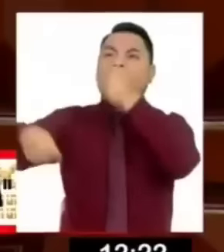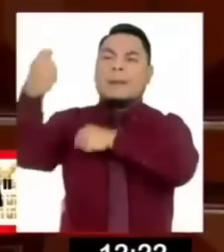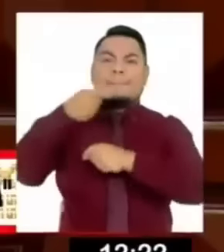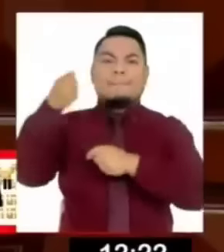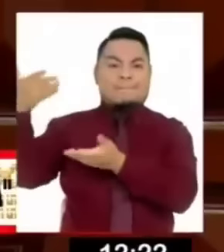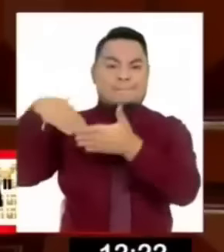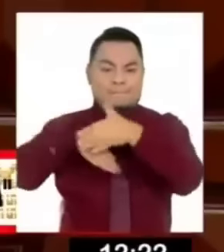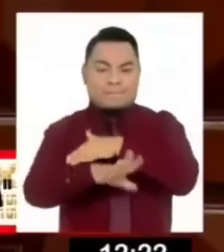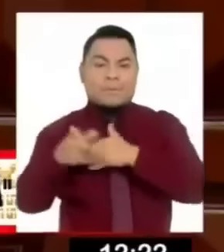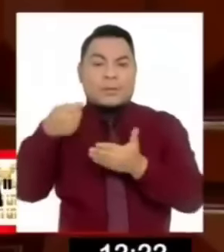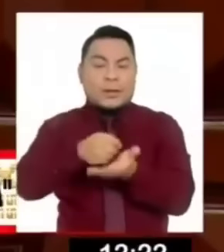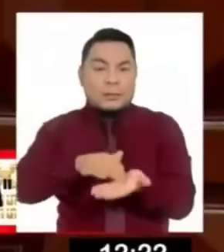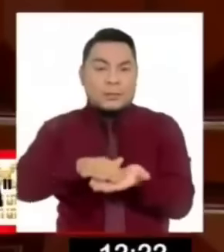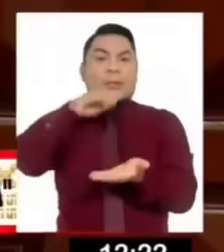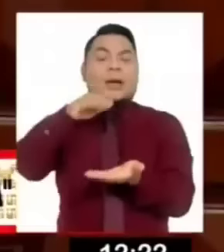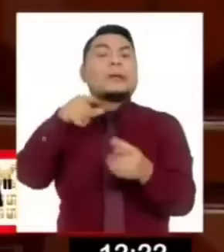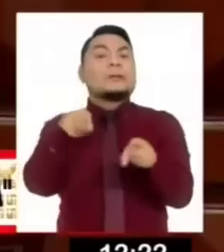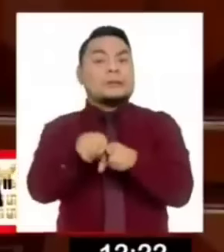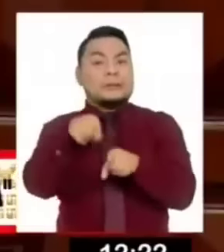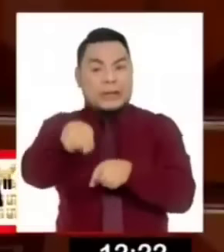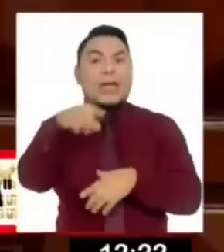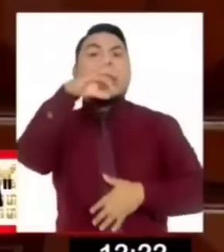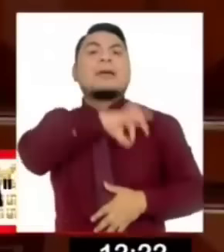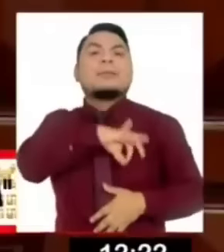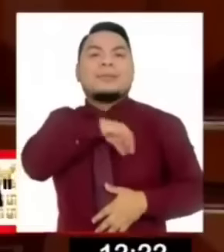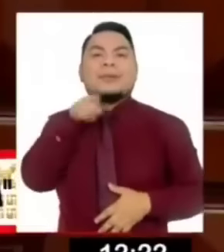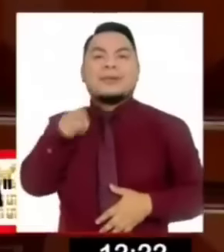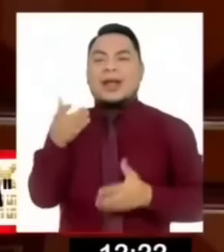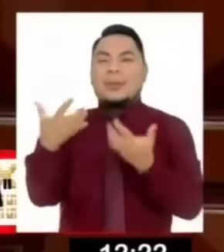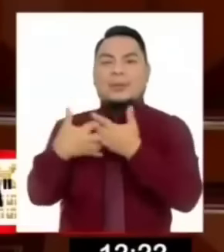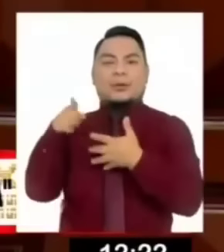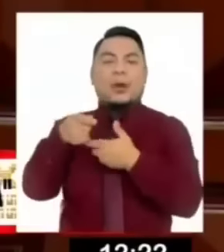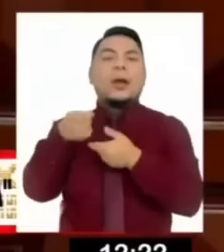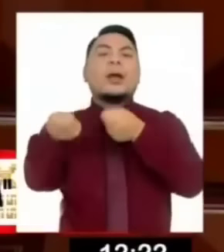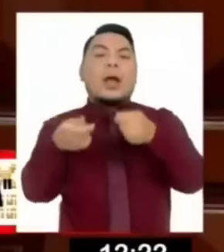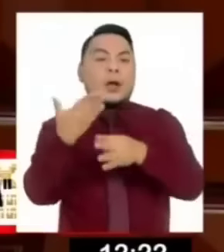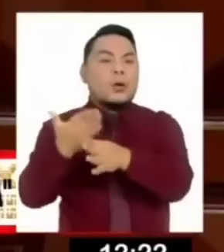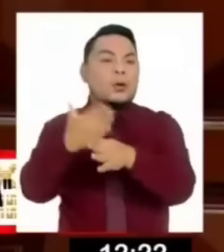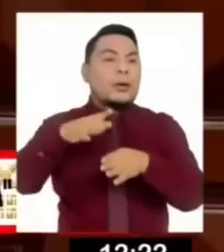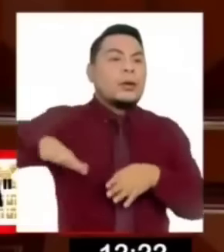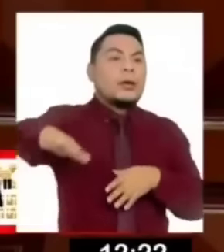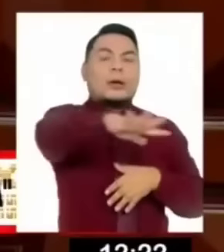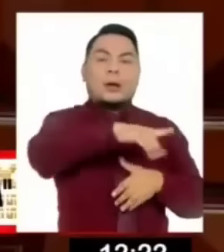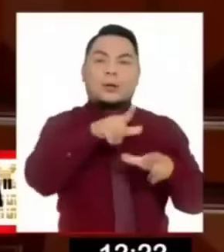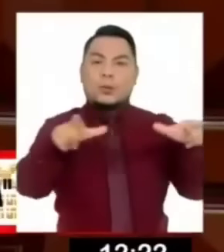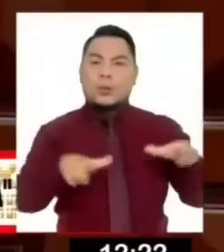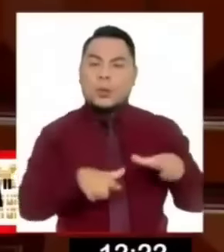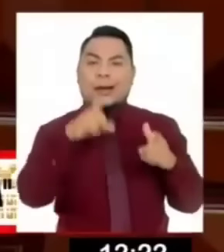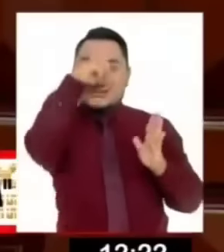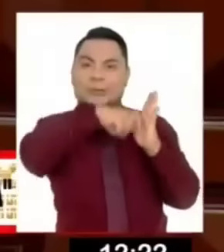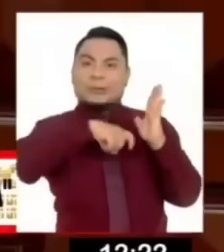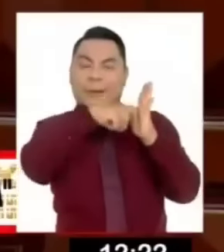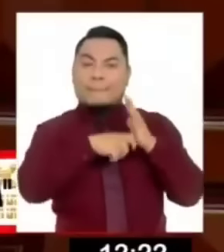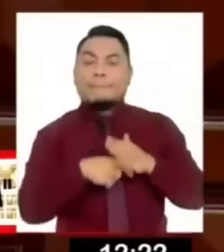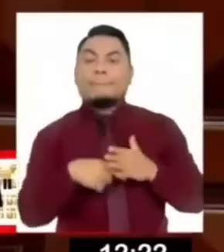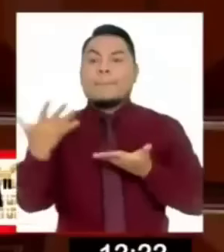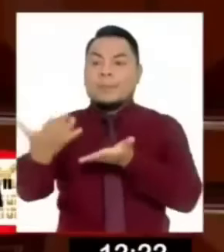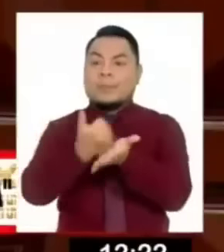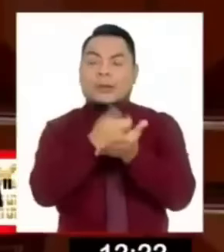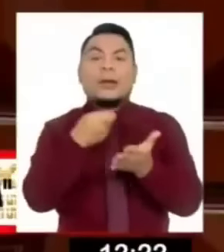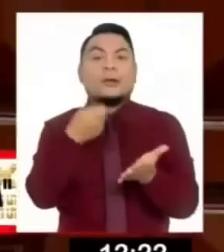ingreso neto de capitales y que los beneficios se contabilicen localmente, donde la recaudación